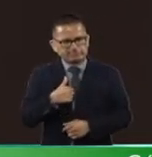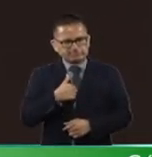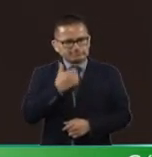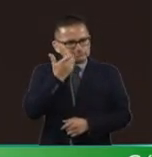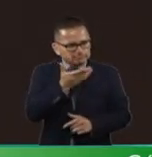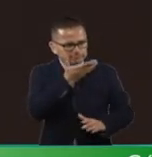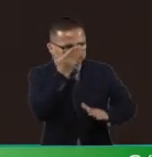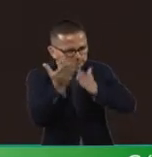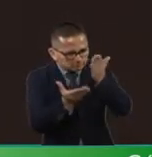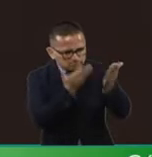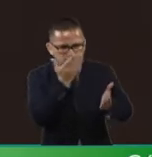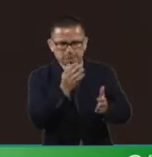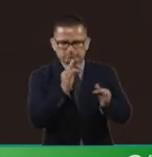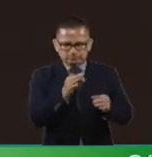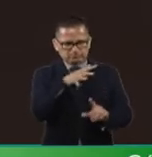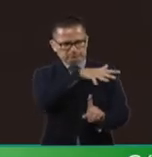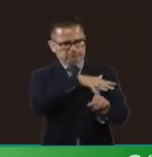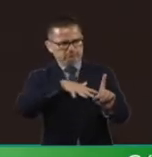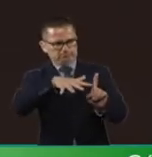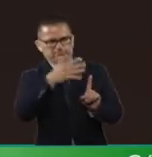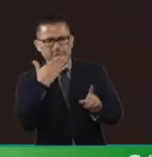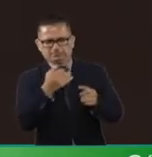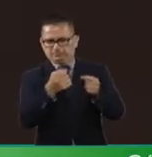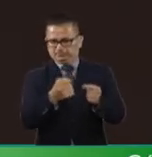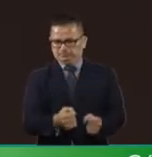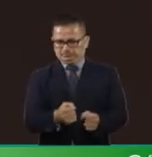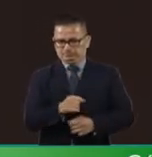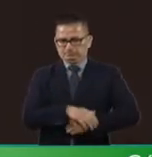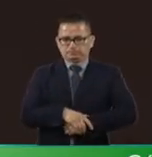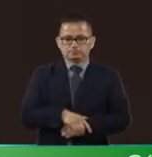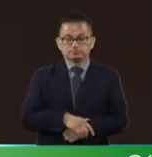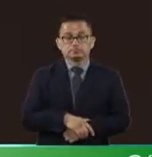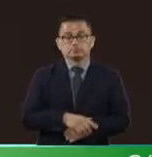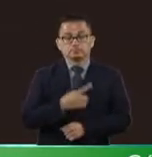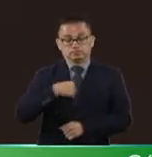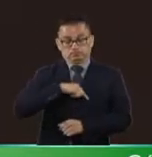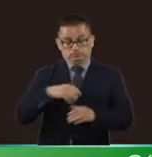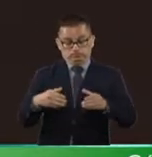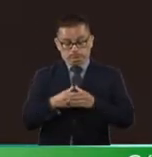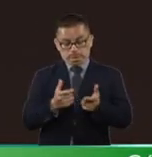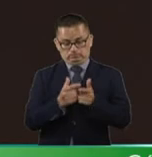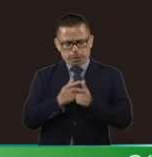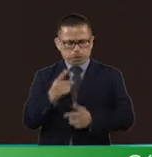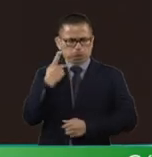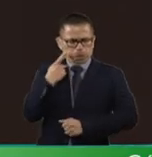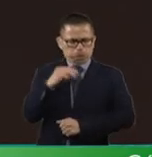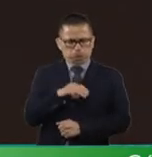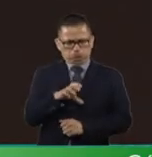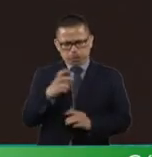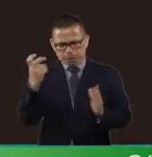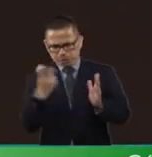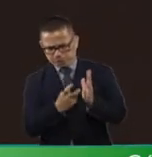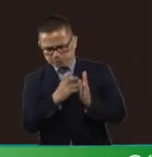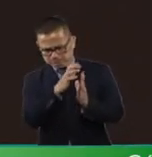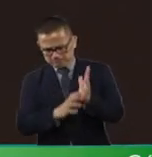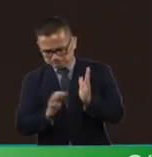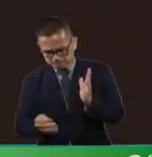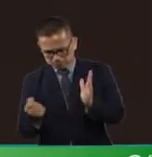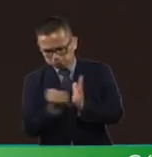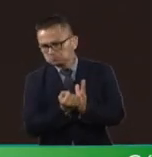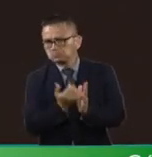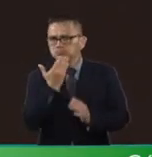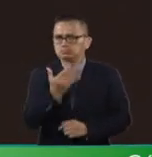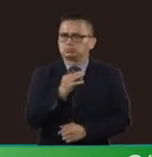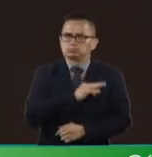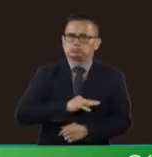crecer en entornos seguros. Hoy, desde Movimiento Ciudadano, celebramos la aprobación del dictamen que busca dar un paso hacia